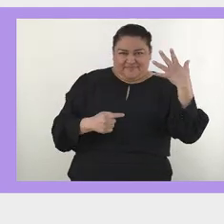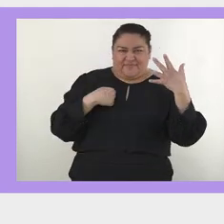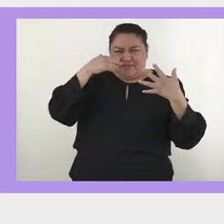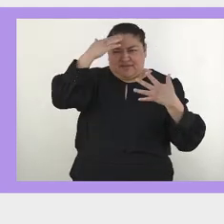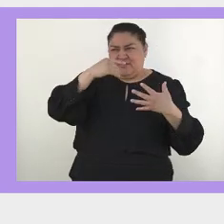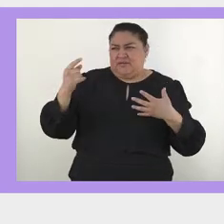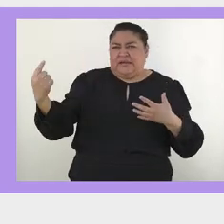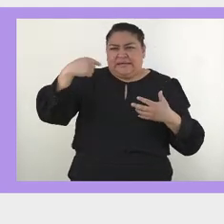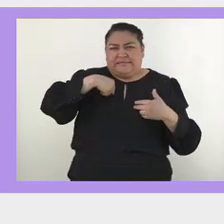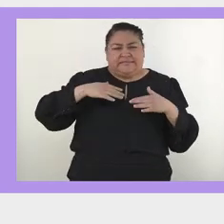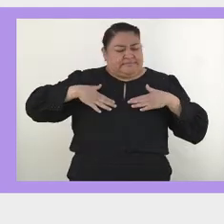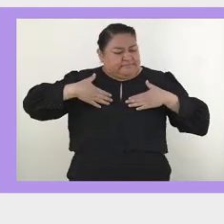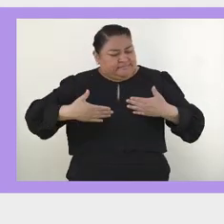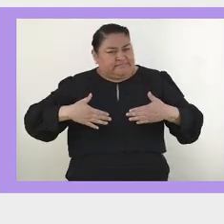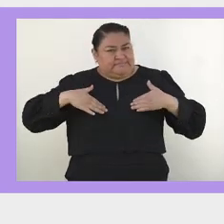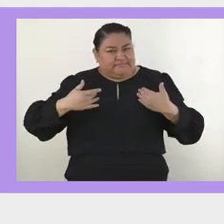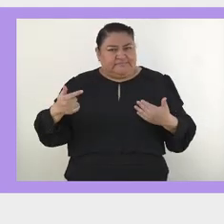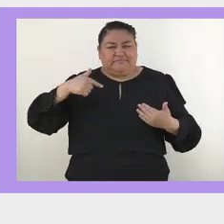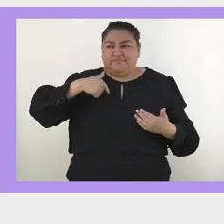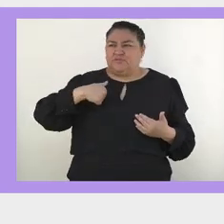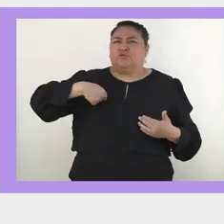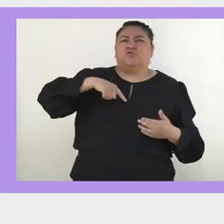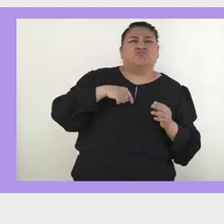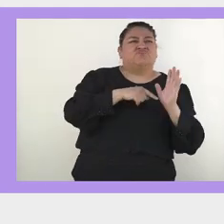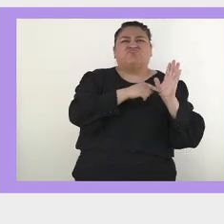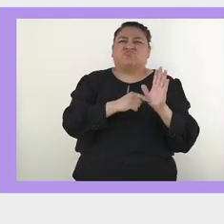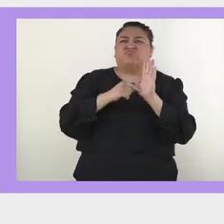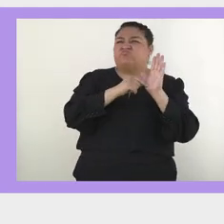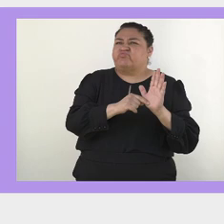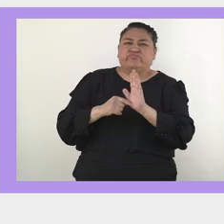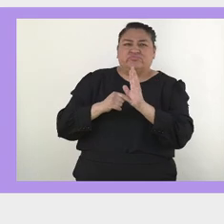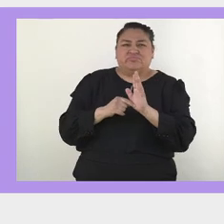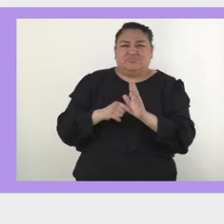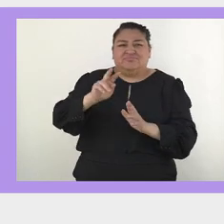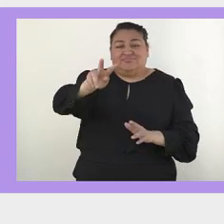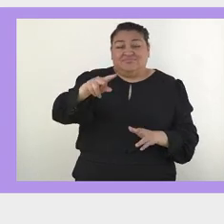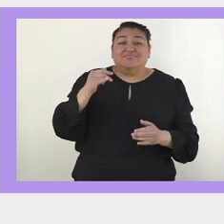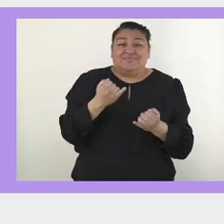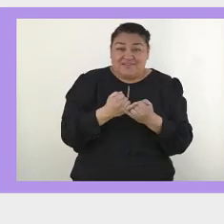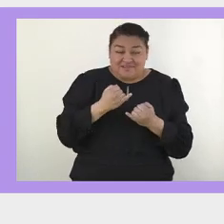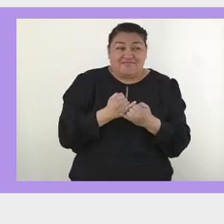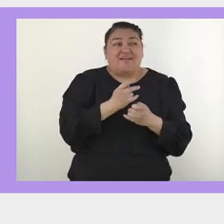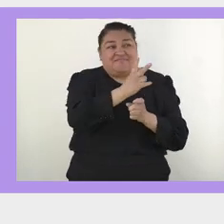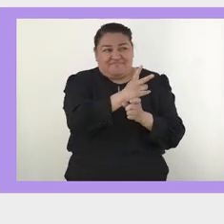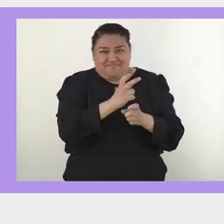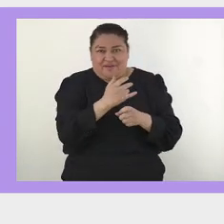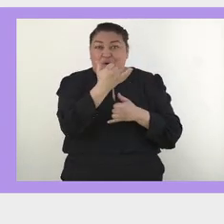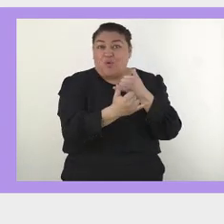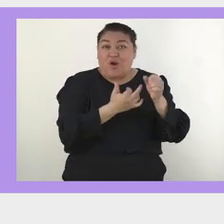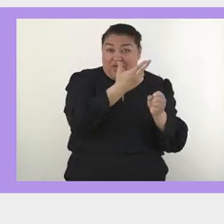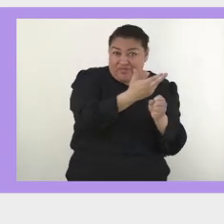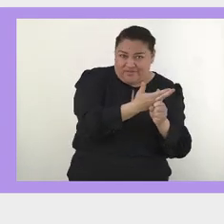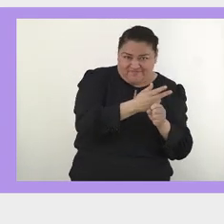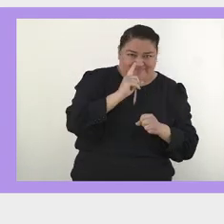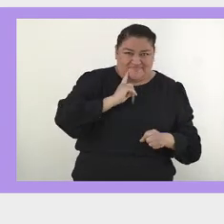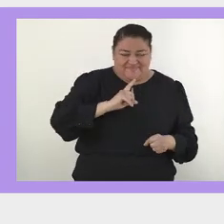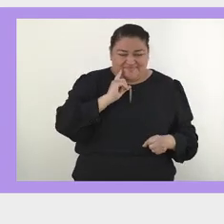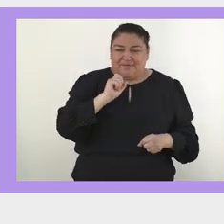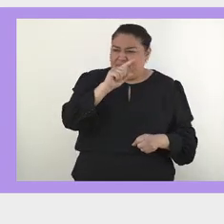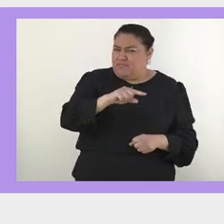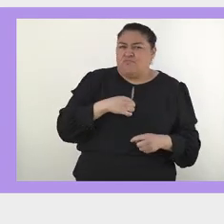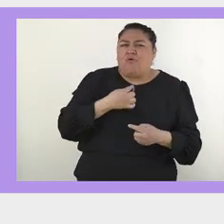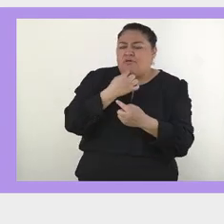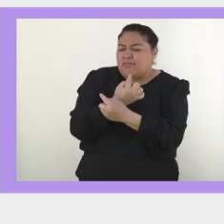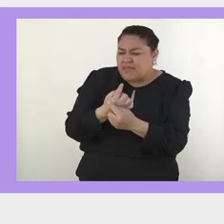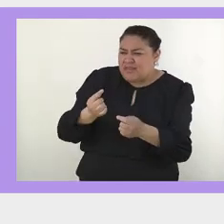marcas y pudimos como incluir a jugadoras incluir a niñas en contenido de fútbol